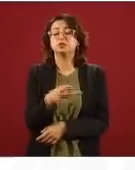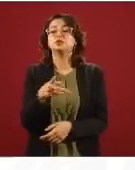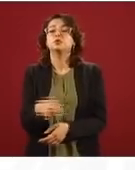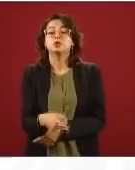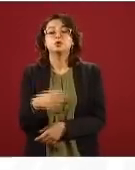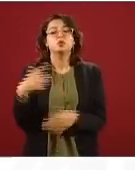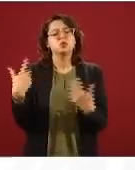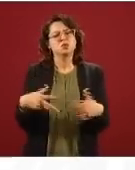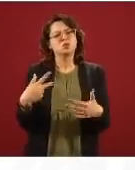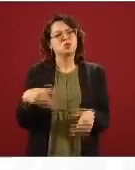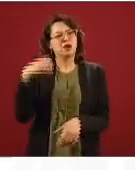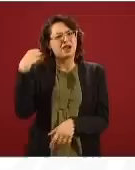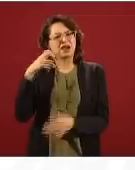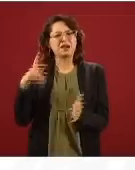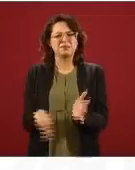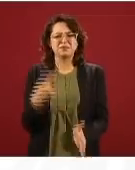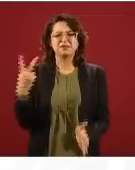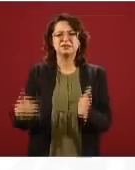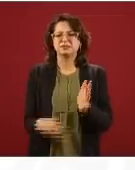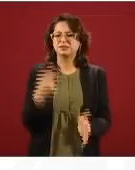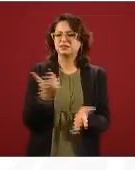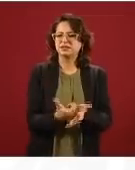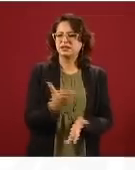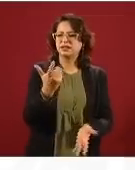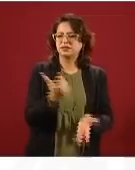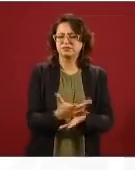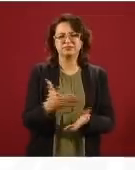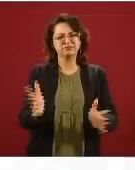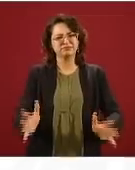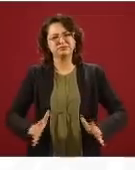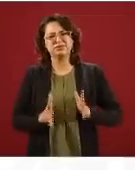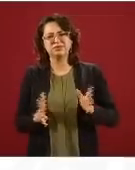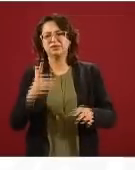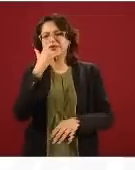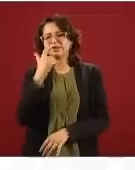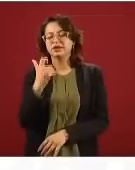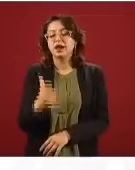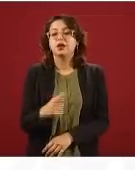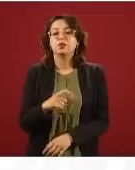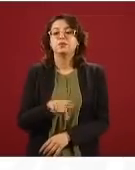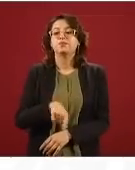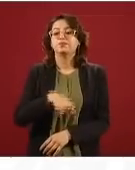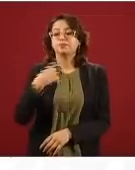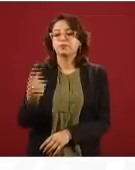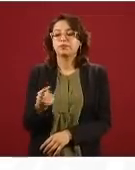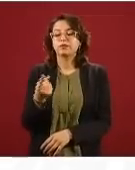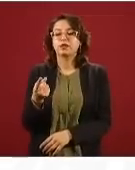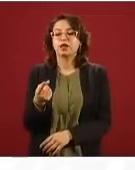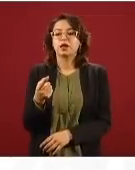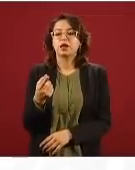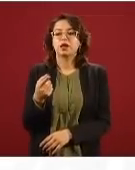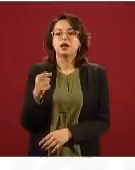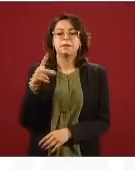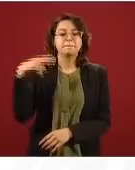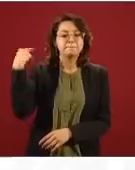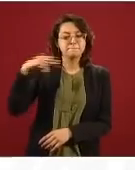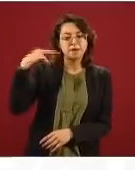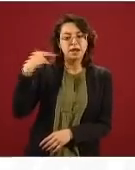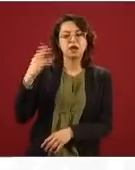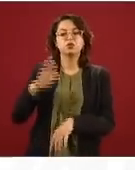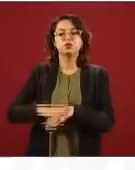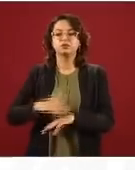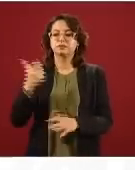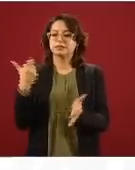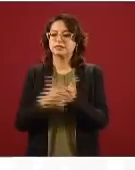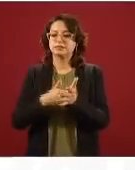apareciendo otra vez en los precios altos, nos llama la atención. Estación de servicios El Saucillo, en Veracruz,